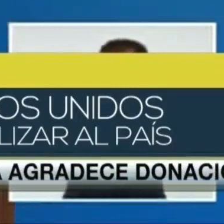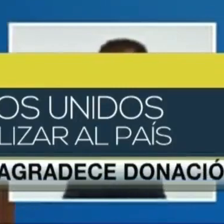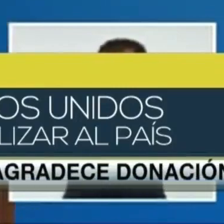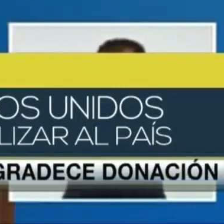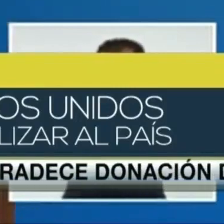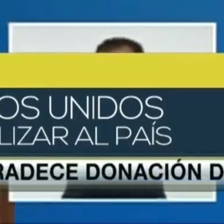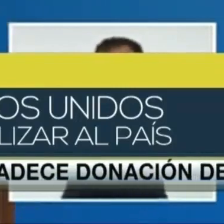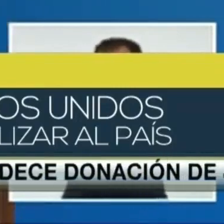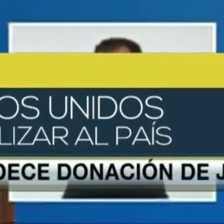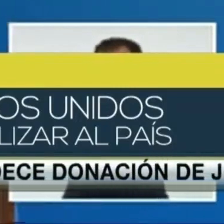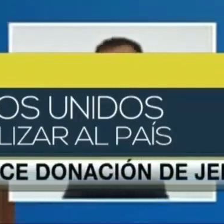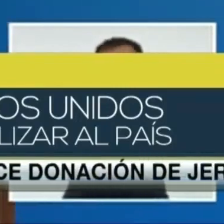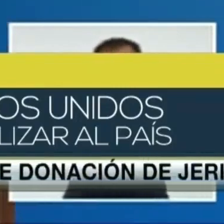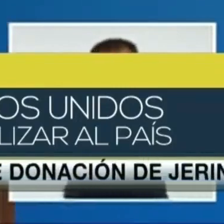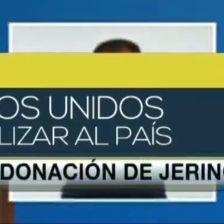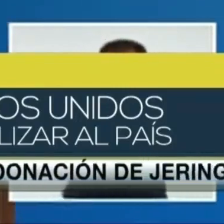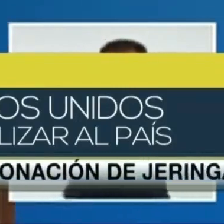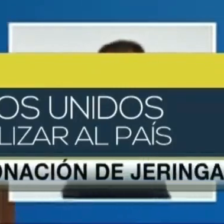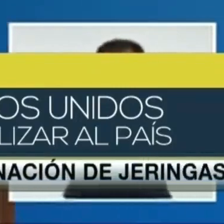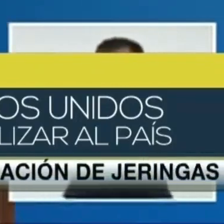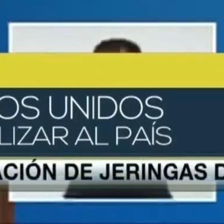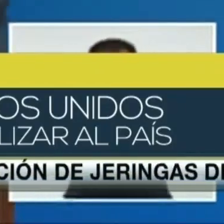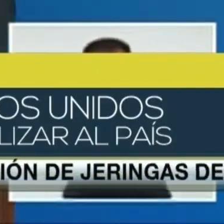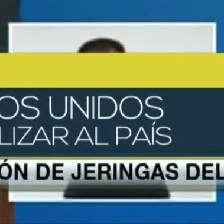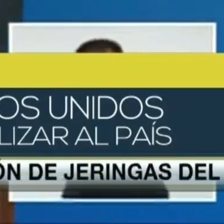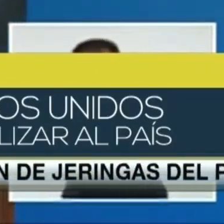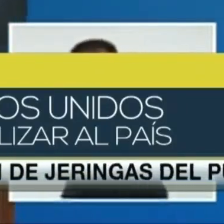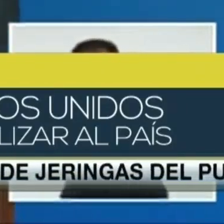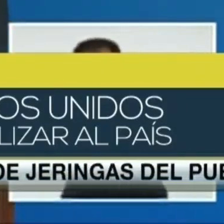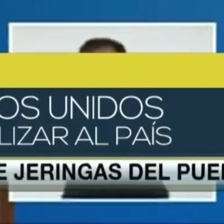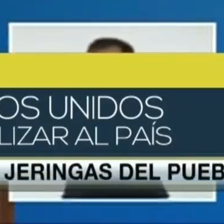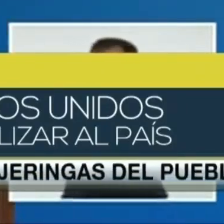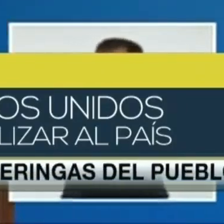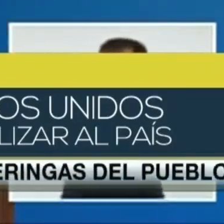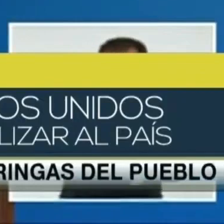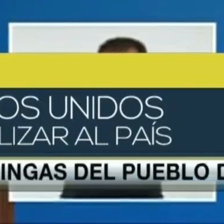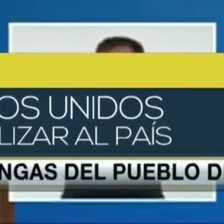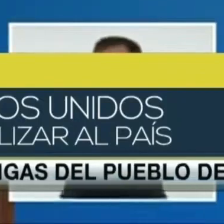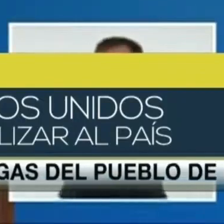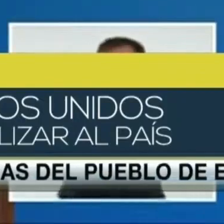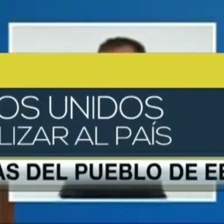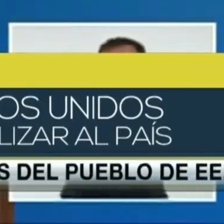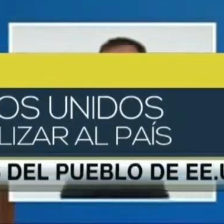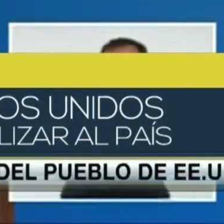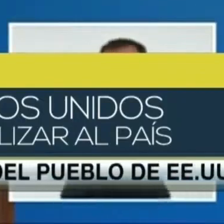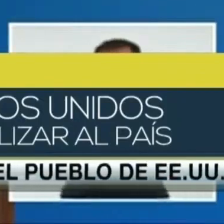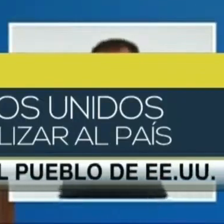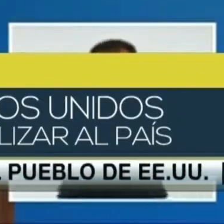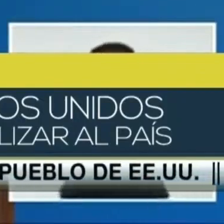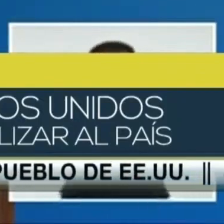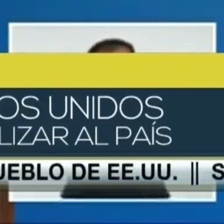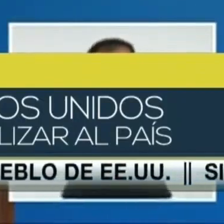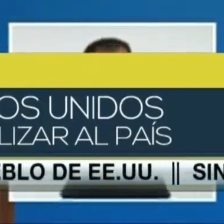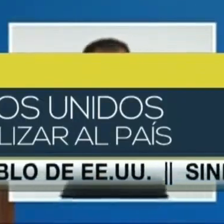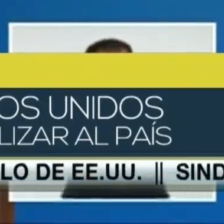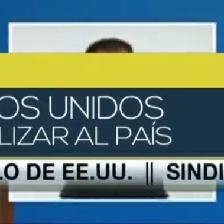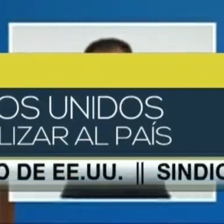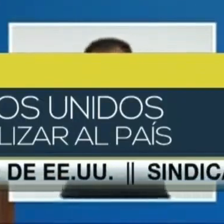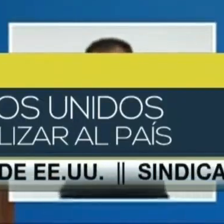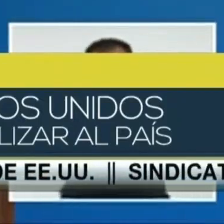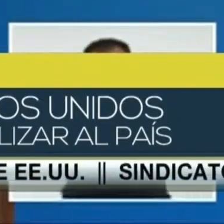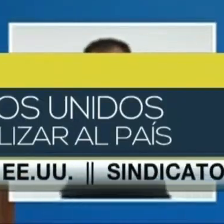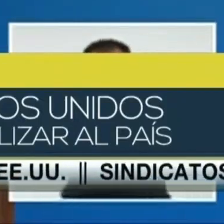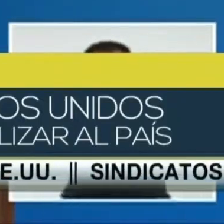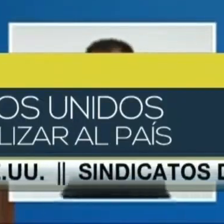propio gobierno, o una situación interna en los propios Estados Unidos de incitación al odio y la